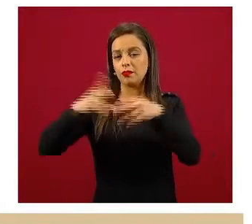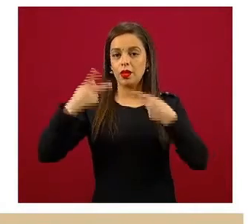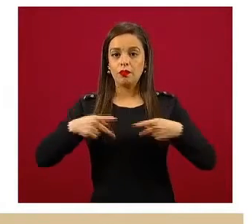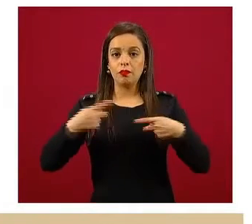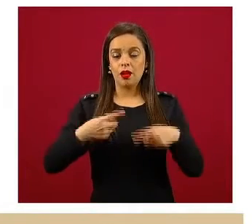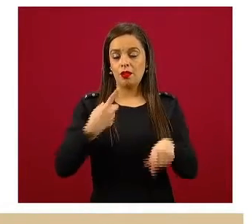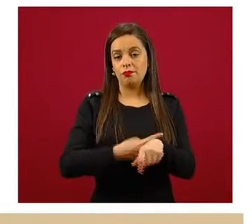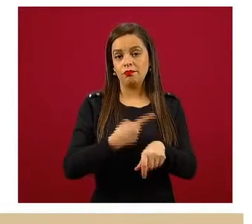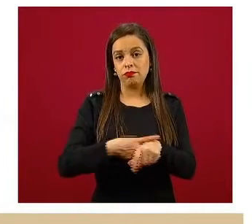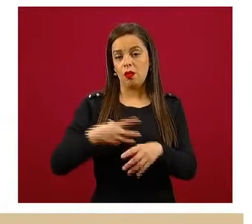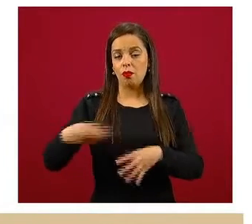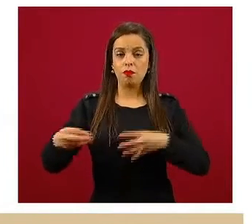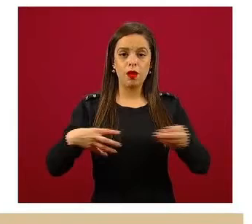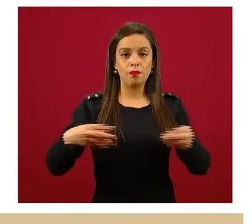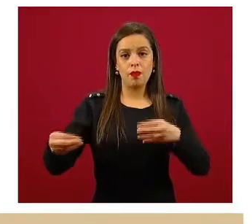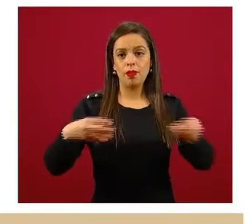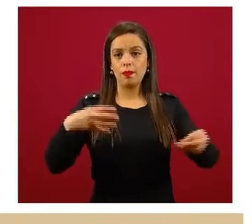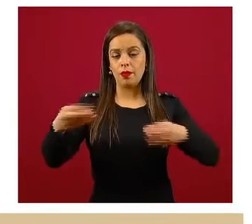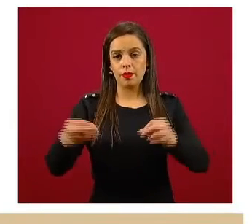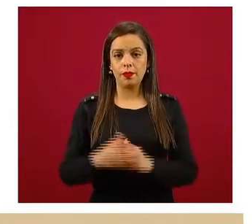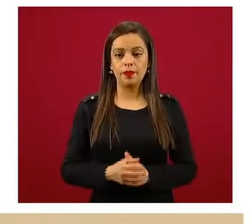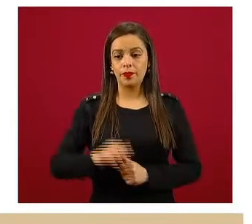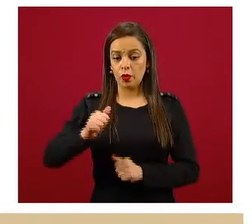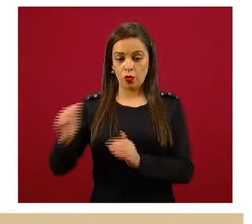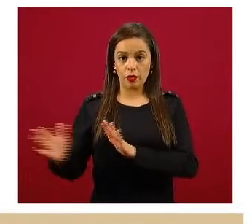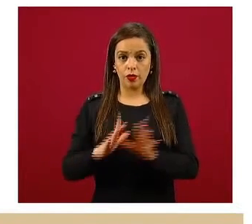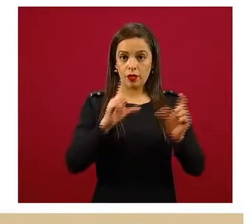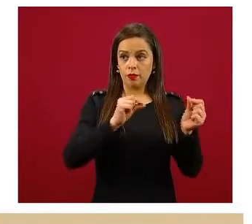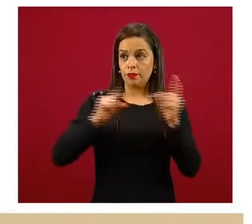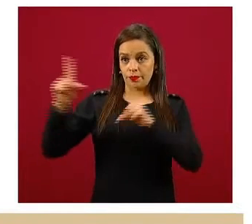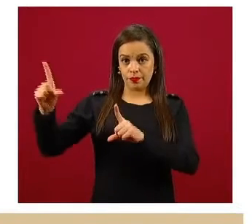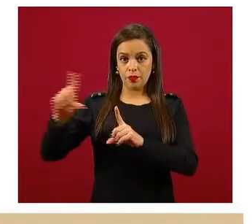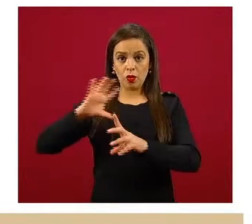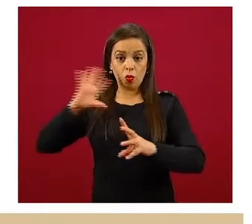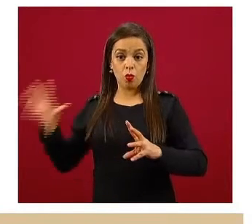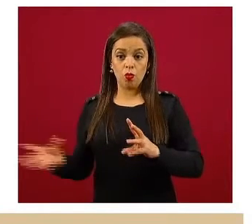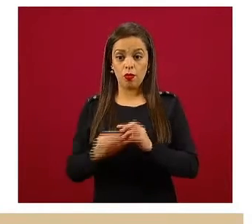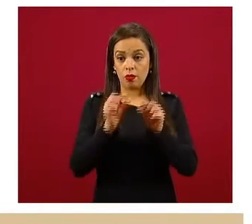casos. En la siguiente diapositiva veremos la carga acumulada,